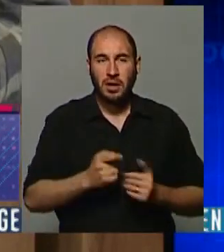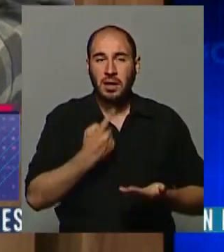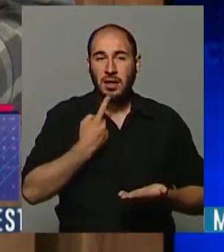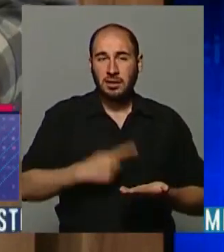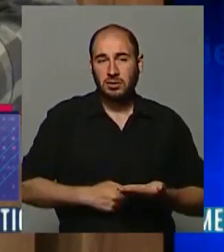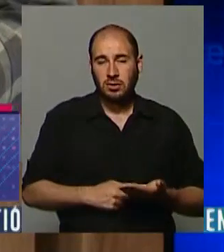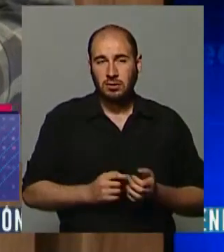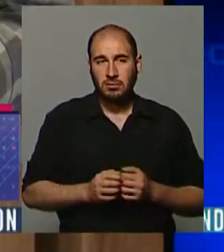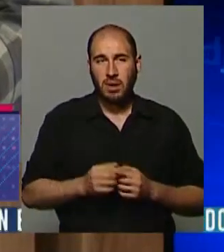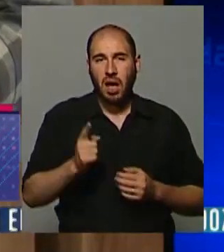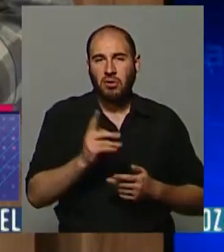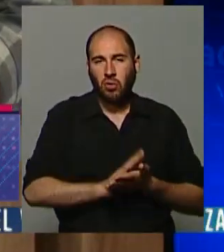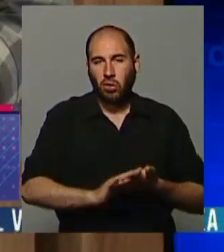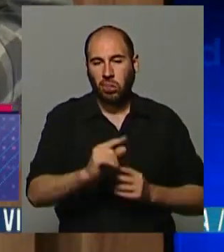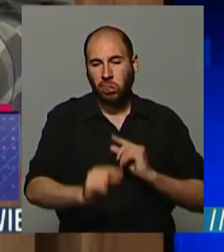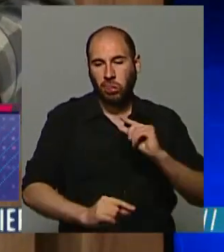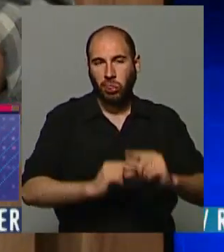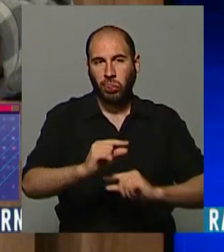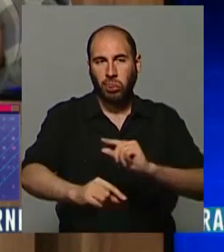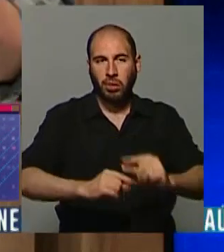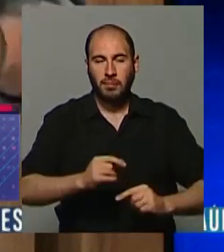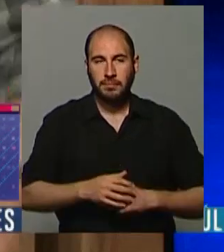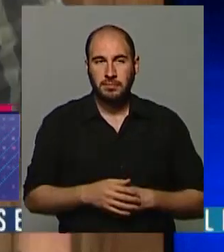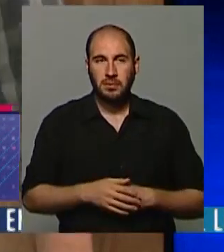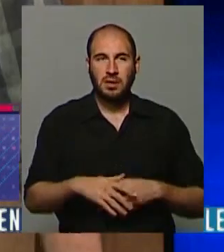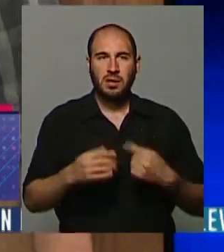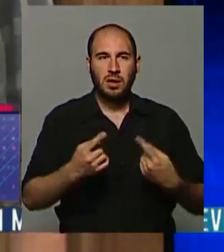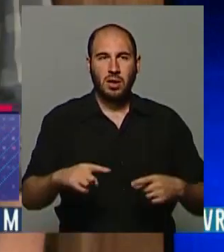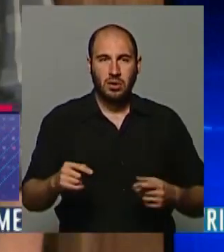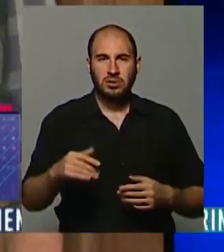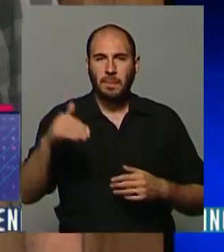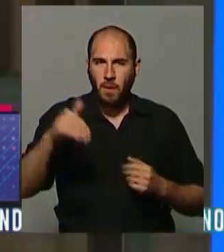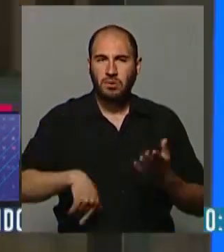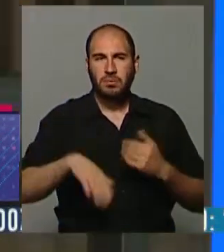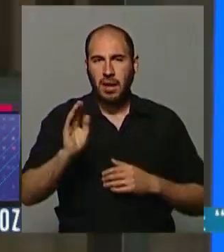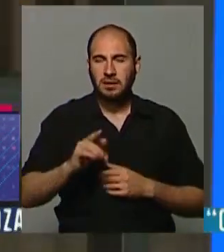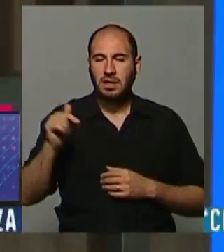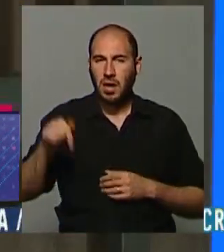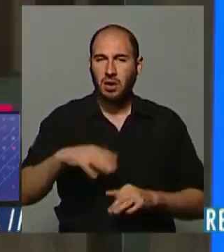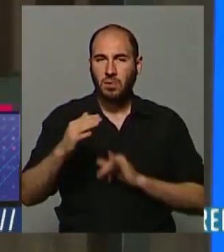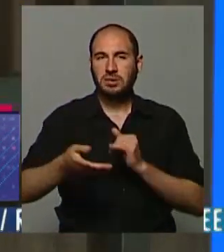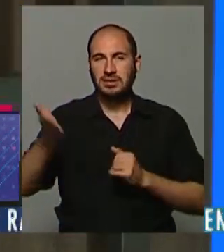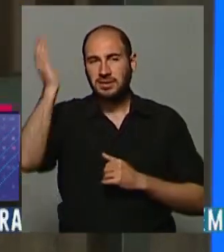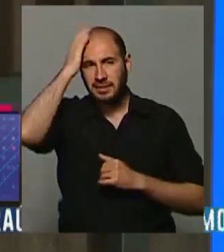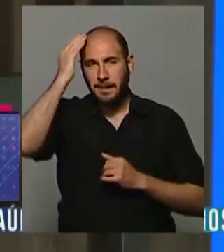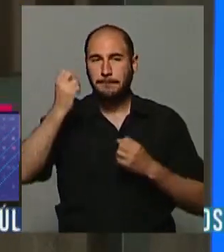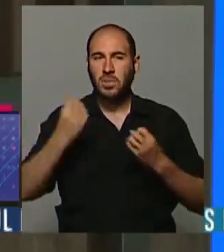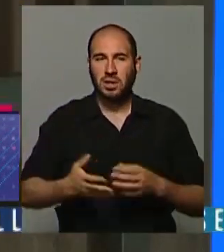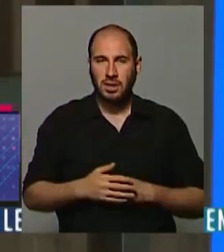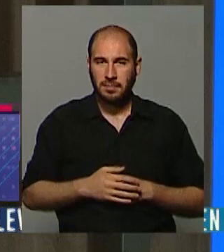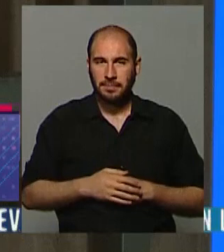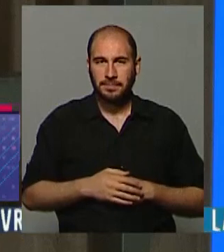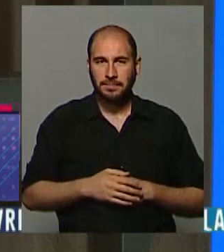que son parches, ¿no es cierto? Y sino con algo más profundo. Bueno, ahora vamos a hablar de Donald Trump, porque hay que